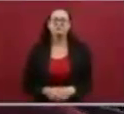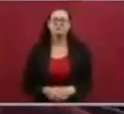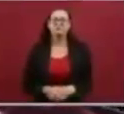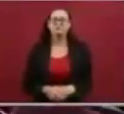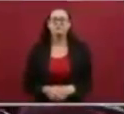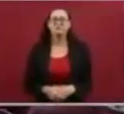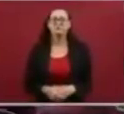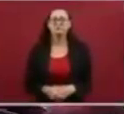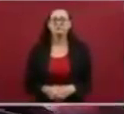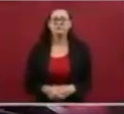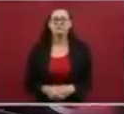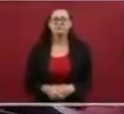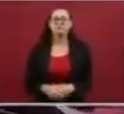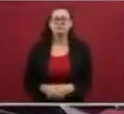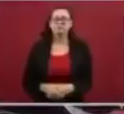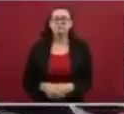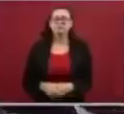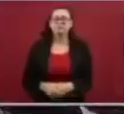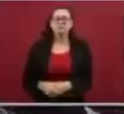El funcionario